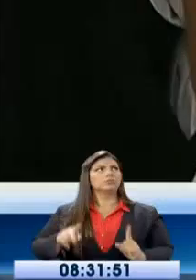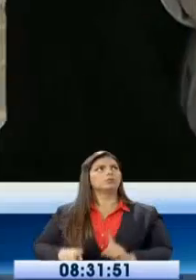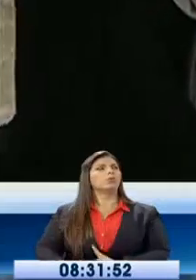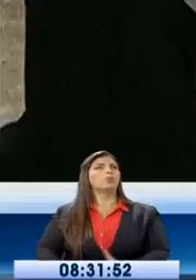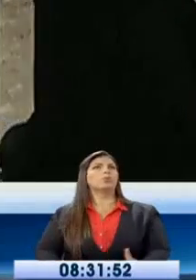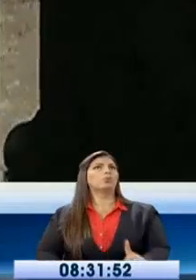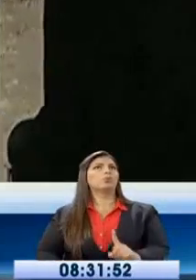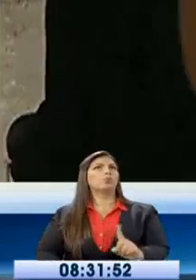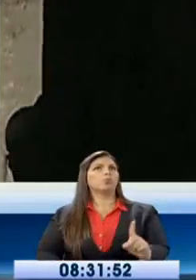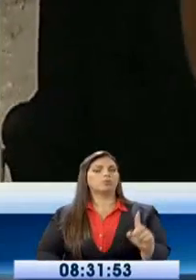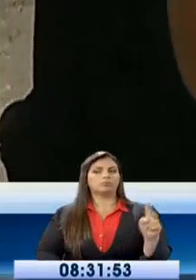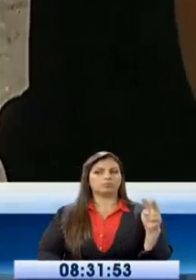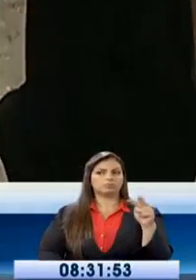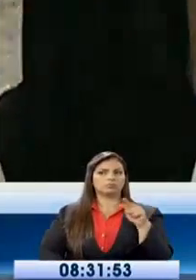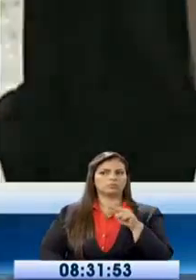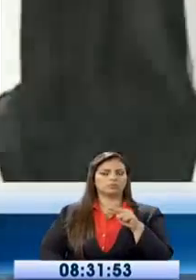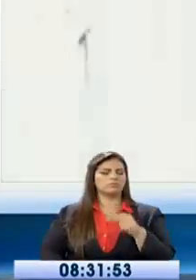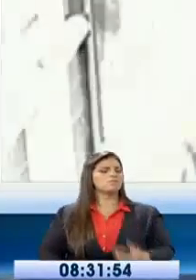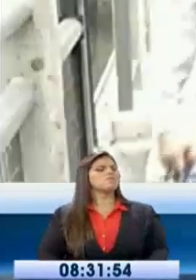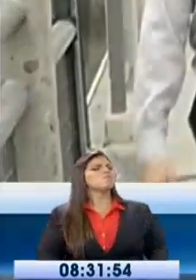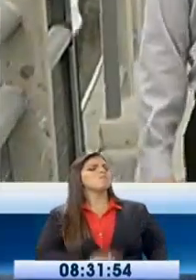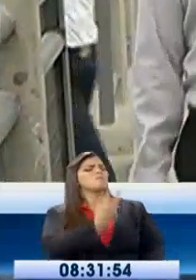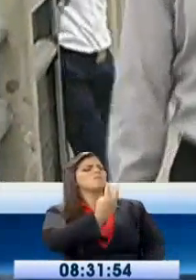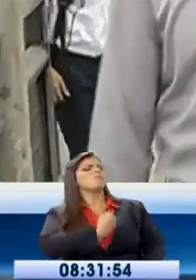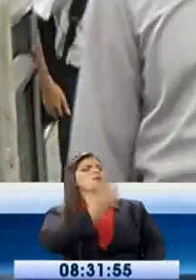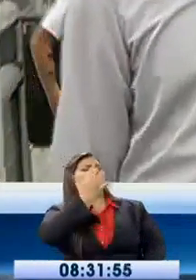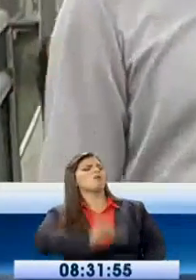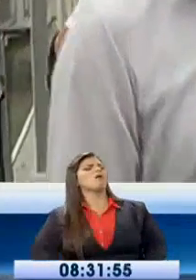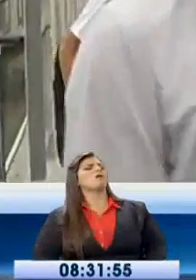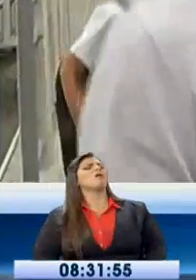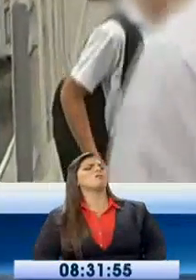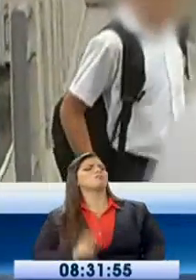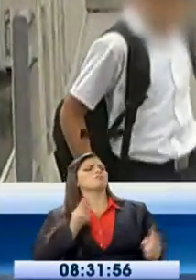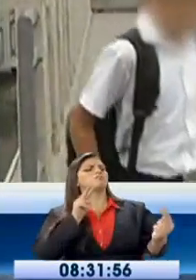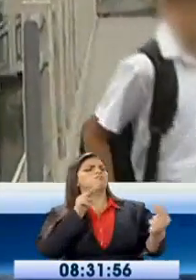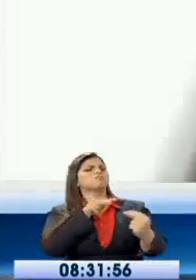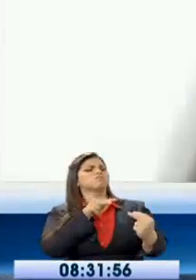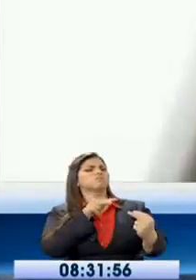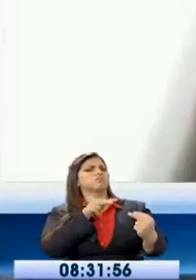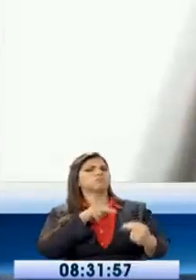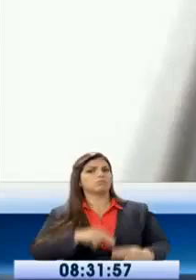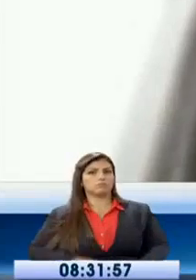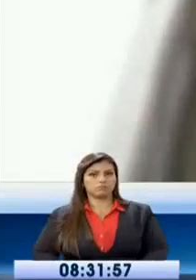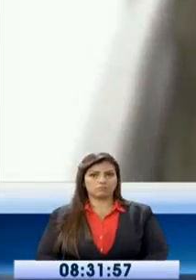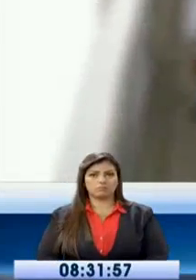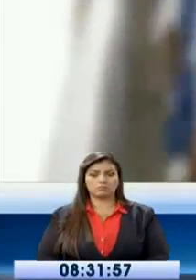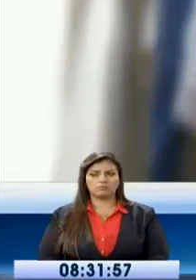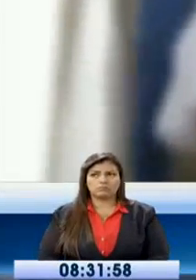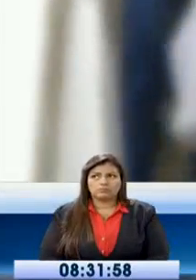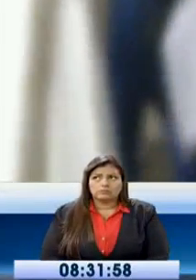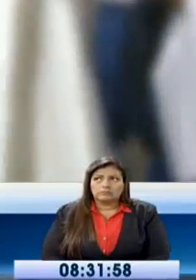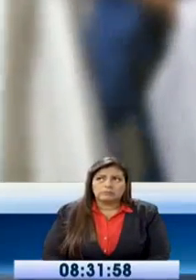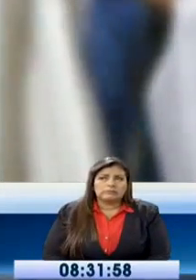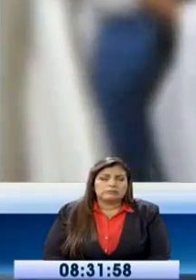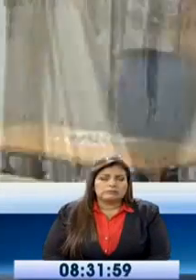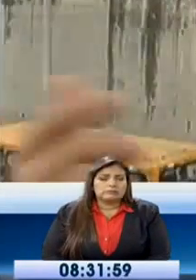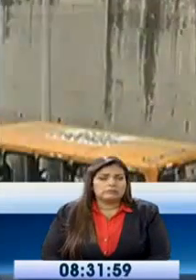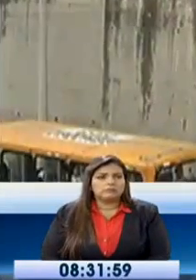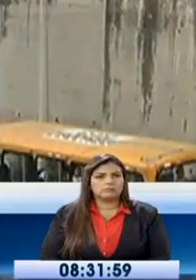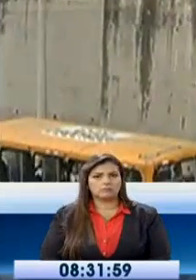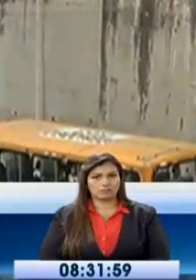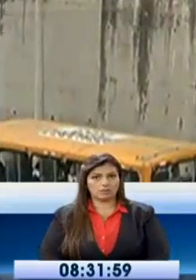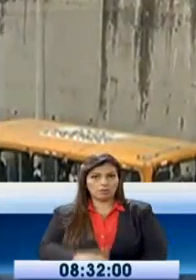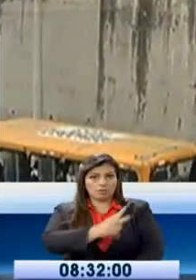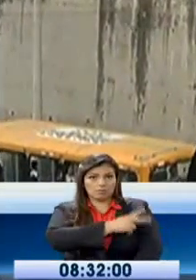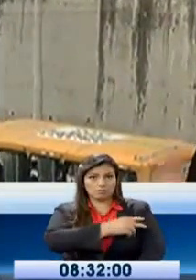a veces hasta para verlos a veces intimidan con la mirada. Algo que alcanza también a los profesores que aseguran tienen problemas.